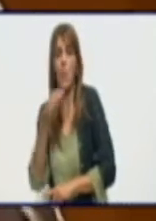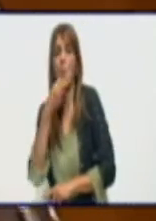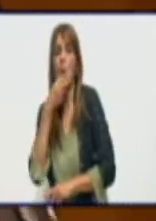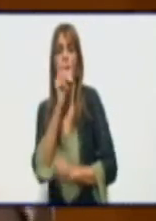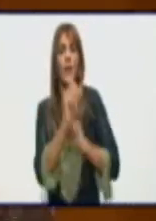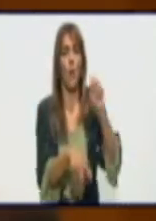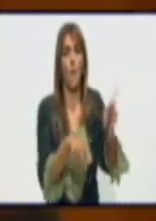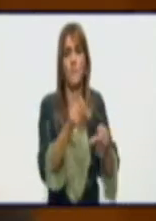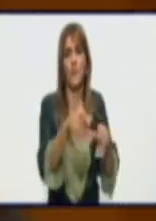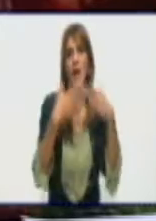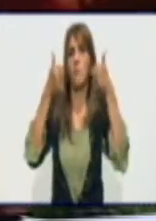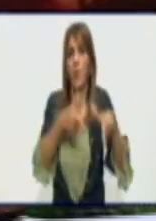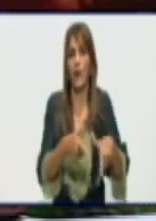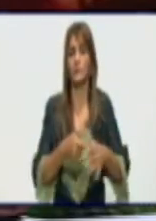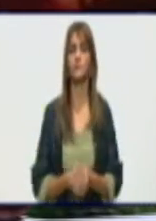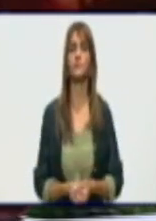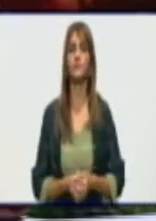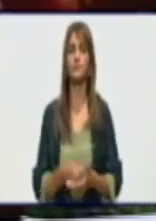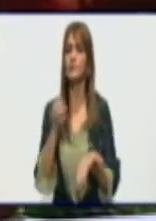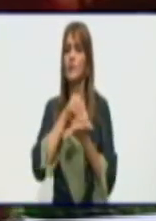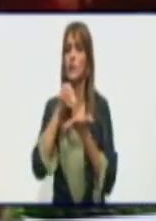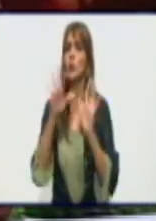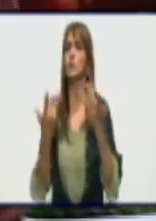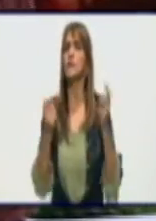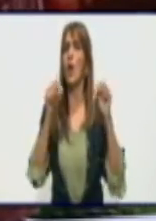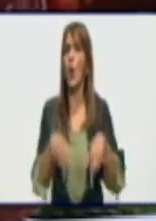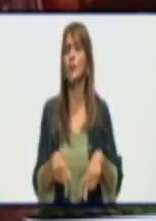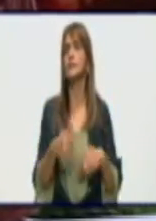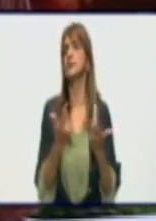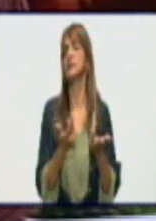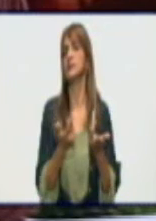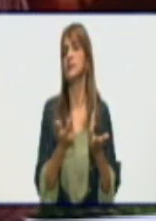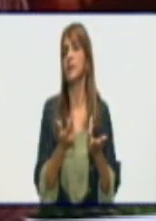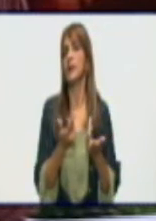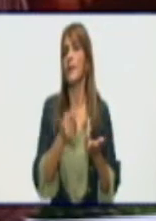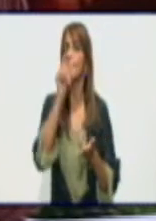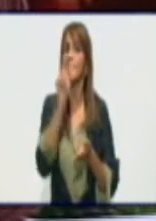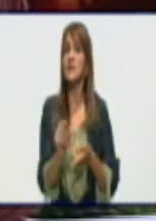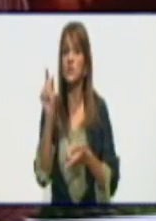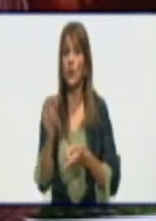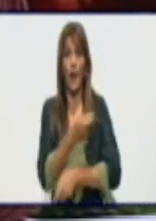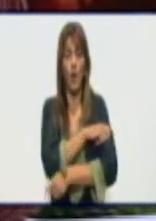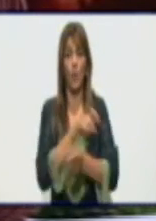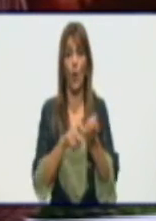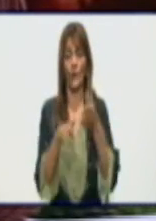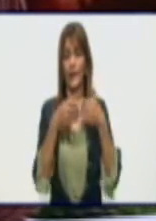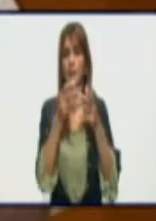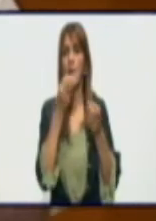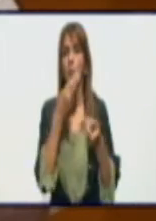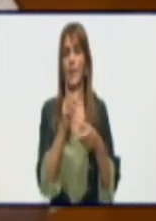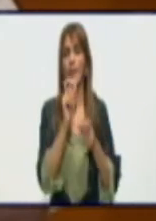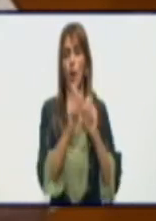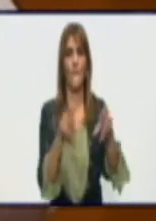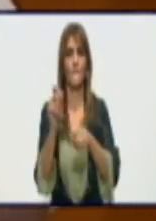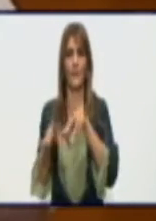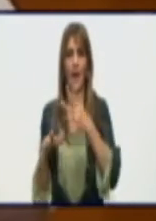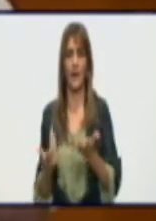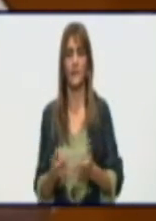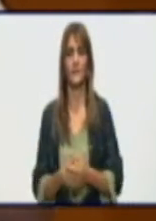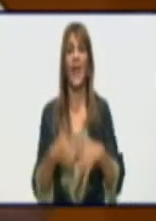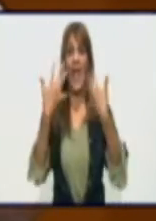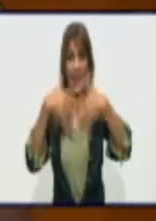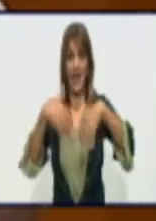para su. ¿Dónde hoy los consumidores de Granma pueden adquirir las producciones de las miniindustrias de conserva? En este momento, en la fábrica de